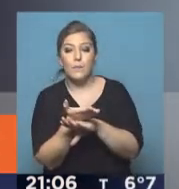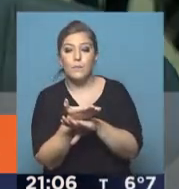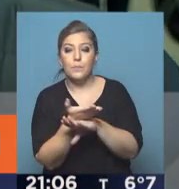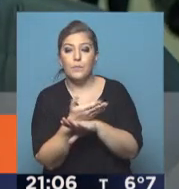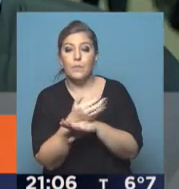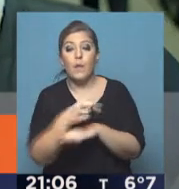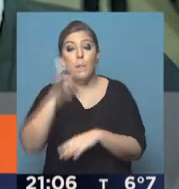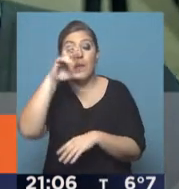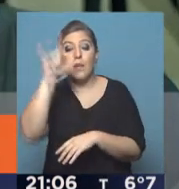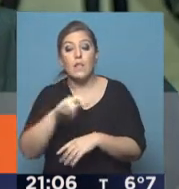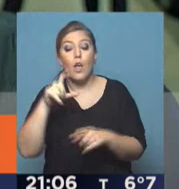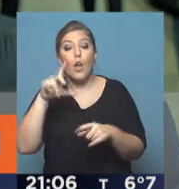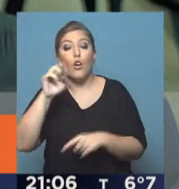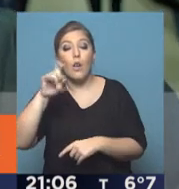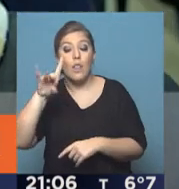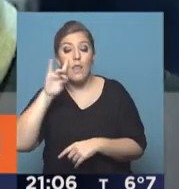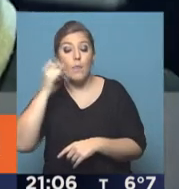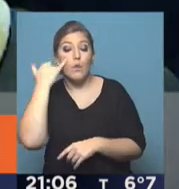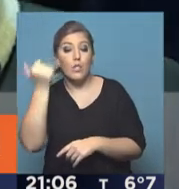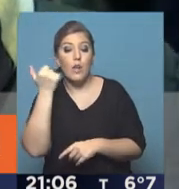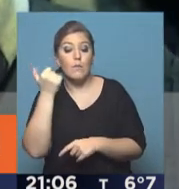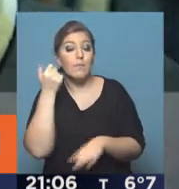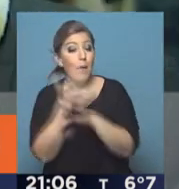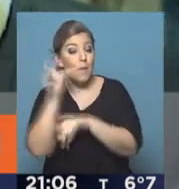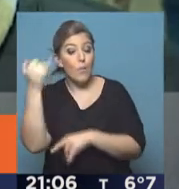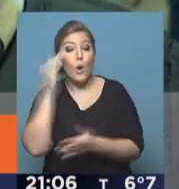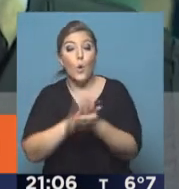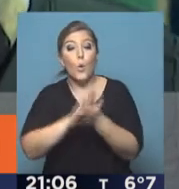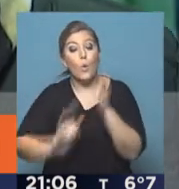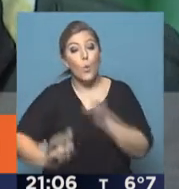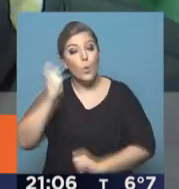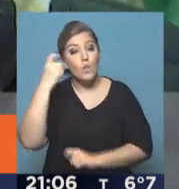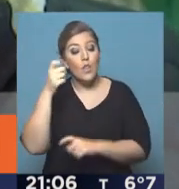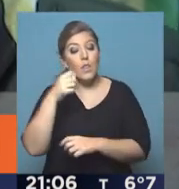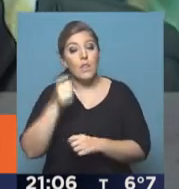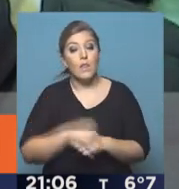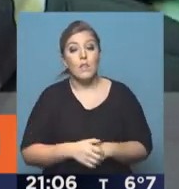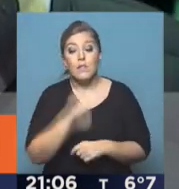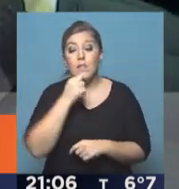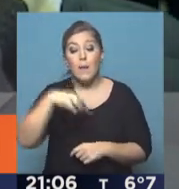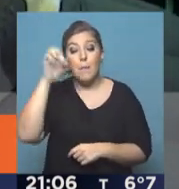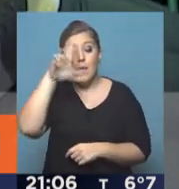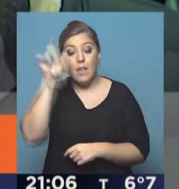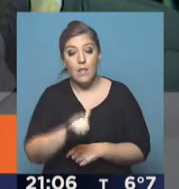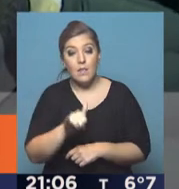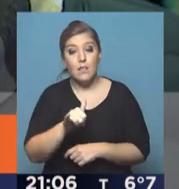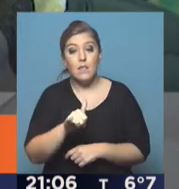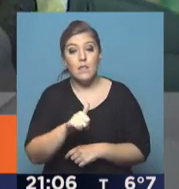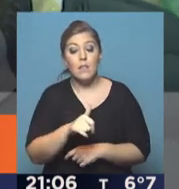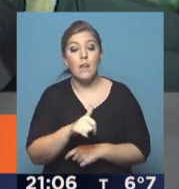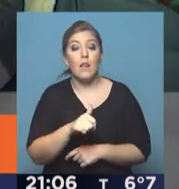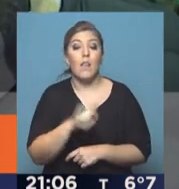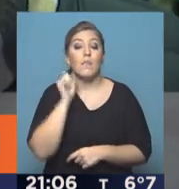a pérez corradi por la extradición que ya tiene pedido pero tiene que hacer un nuevo juicio de tradición si pérez corradi en el paraguay